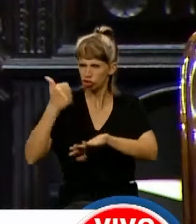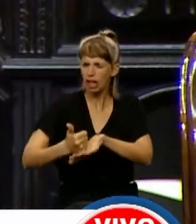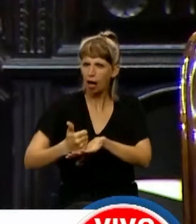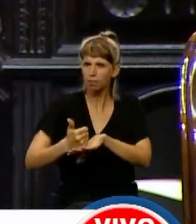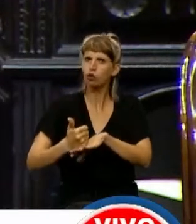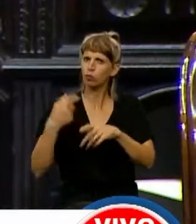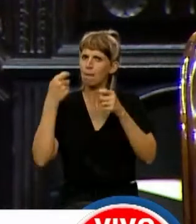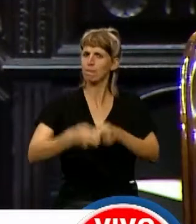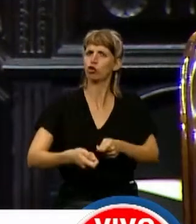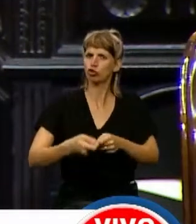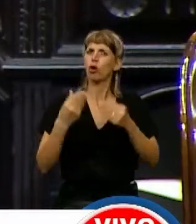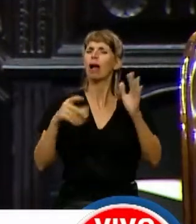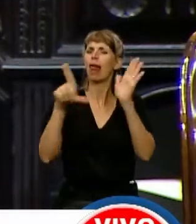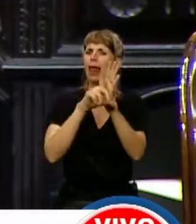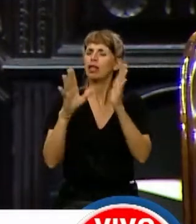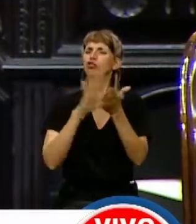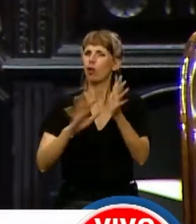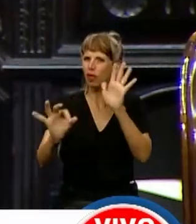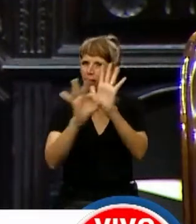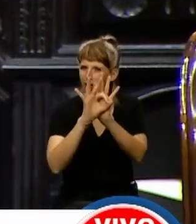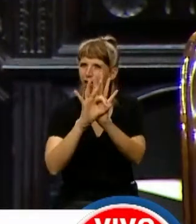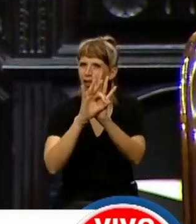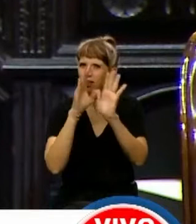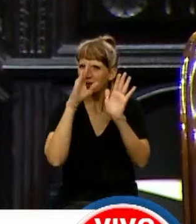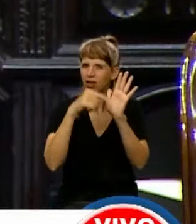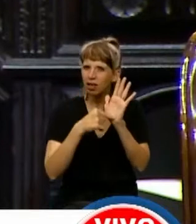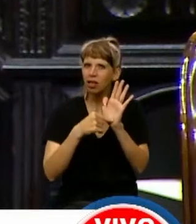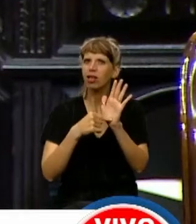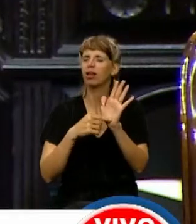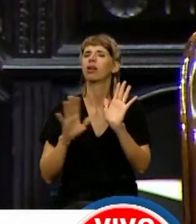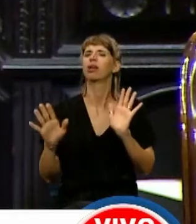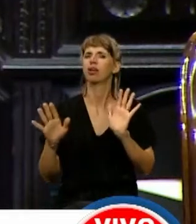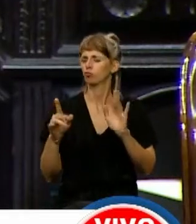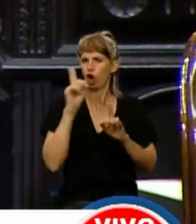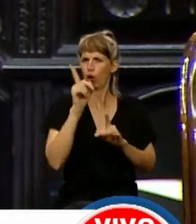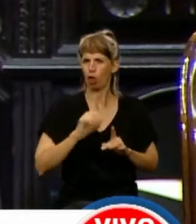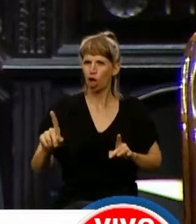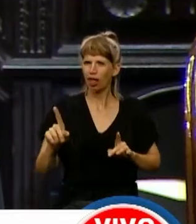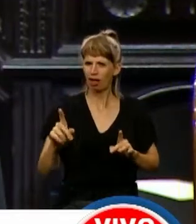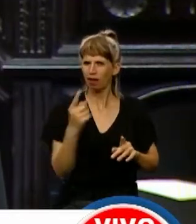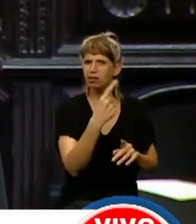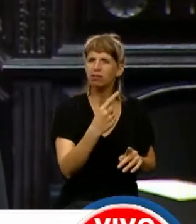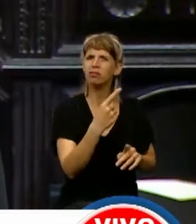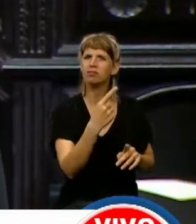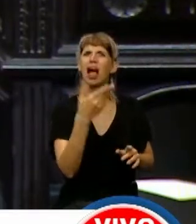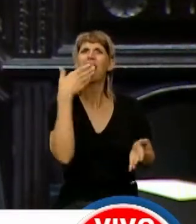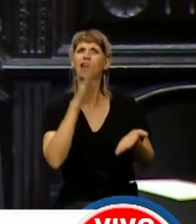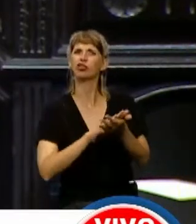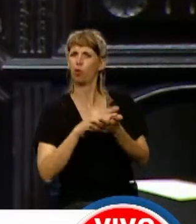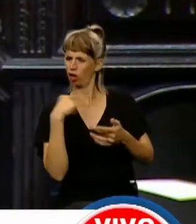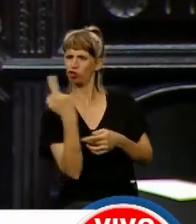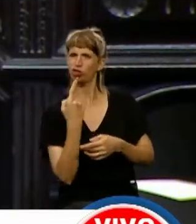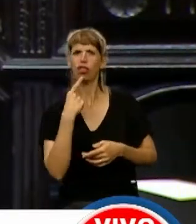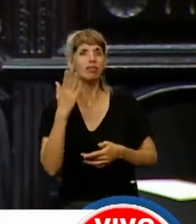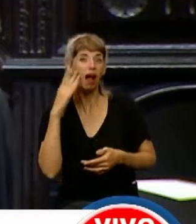mayoría, que la inmensa mayoría de los que estamos acá venimos a trabajar, nos vengan a decir que no tenemos moral o que